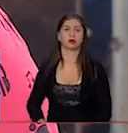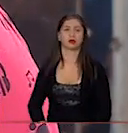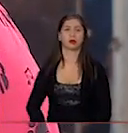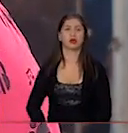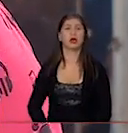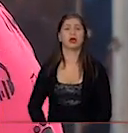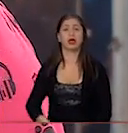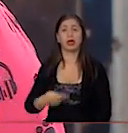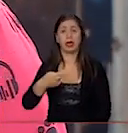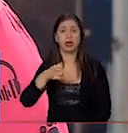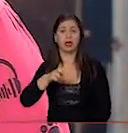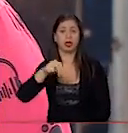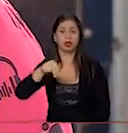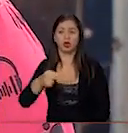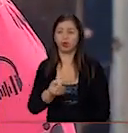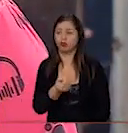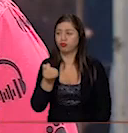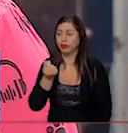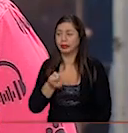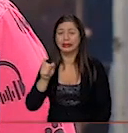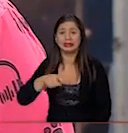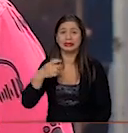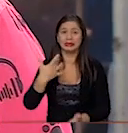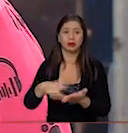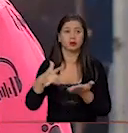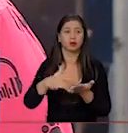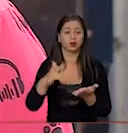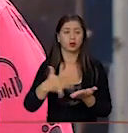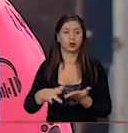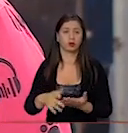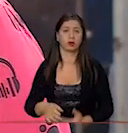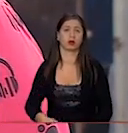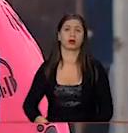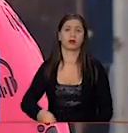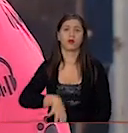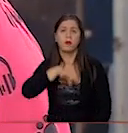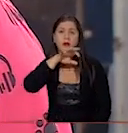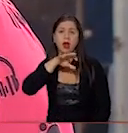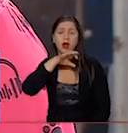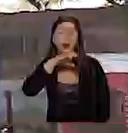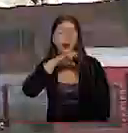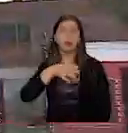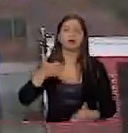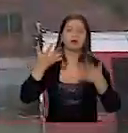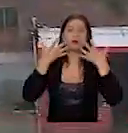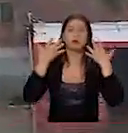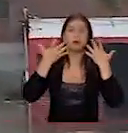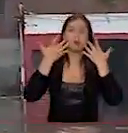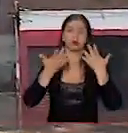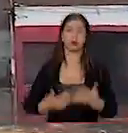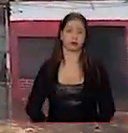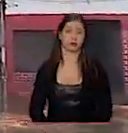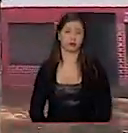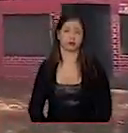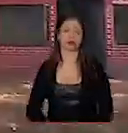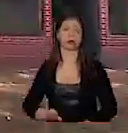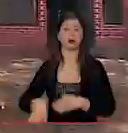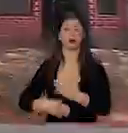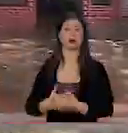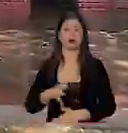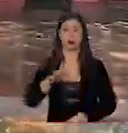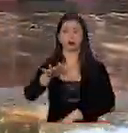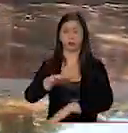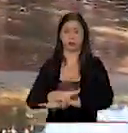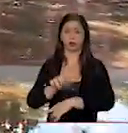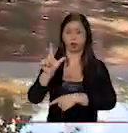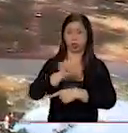muy escaso y lo necesitamos con mucha urgencia, y también pues lo que son las pepitas para los perritos y los gaticos. Hasta las 5 de la tarde de lunes